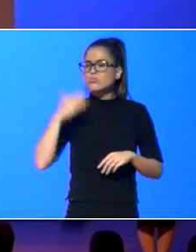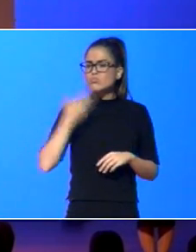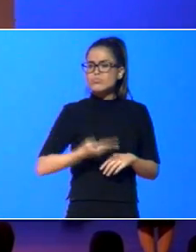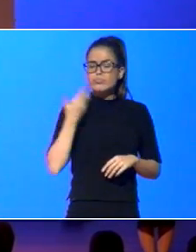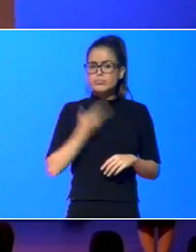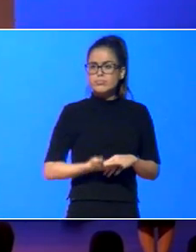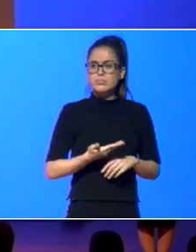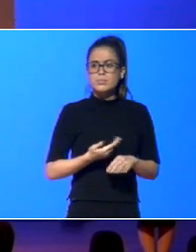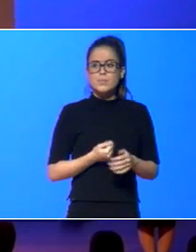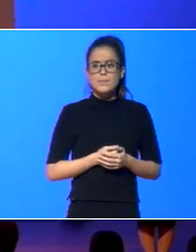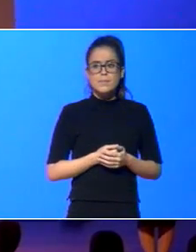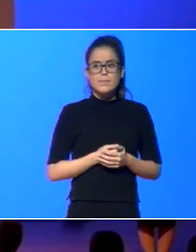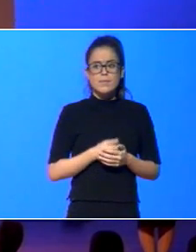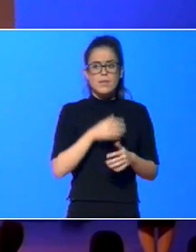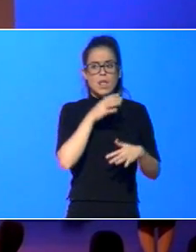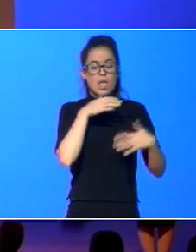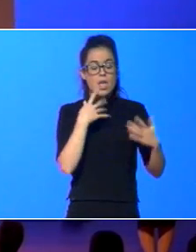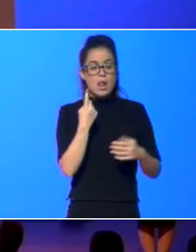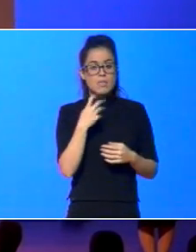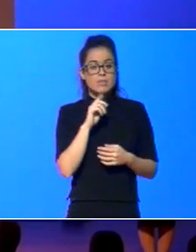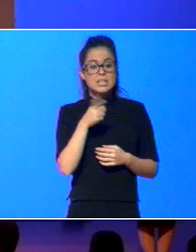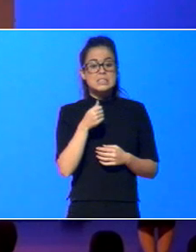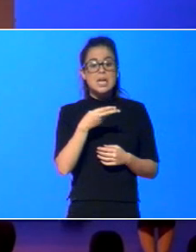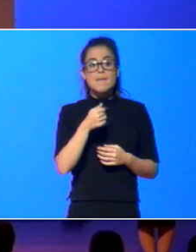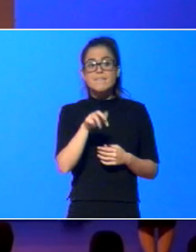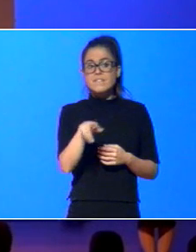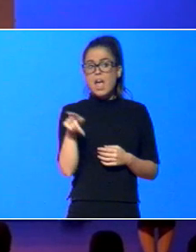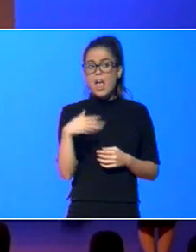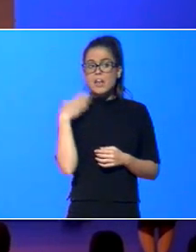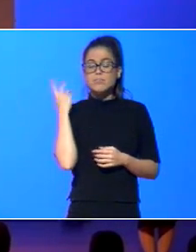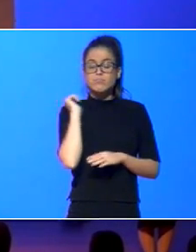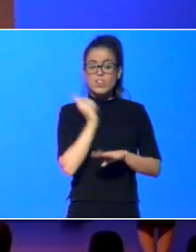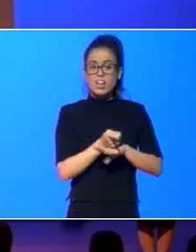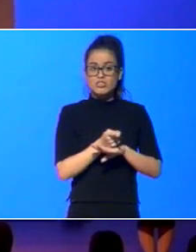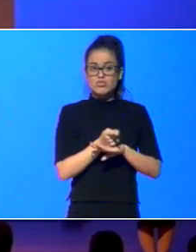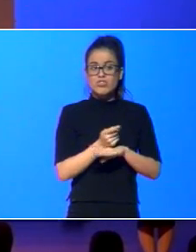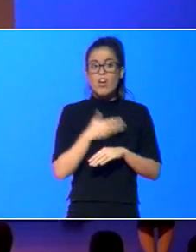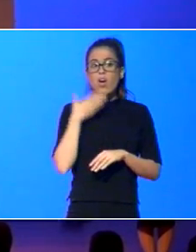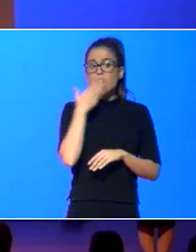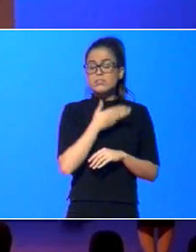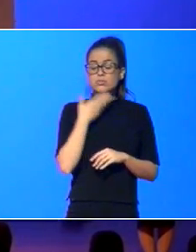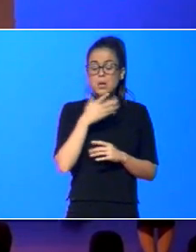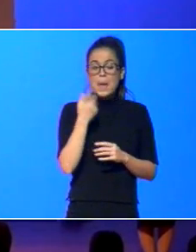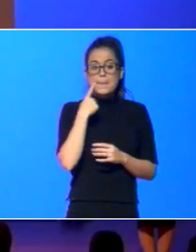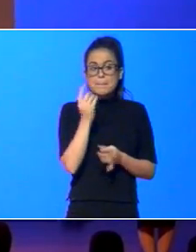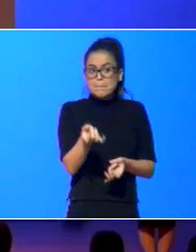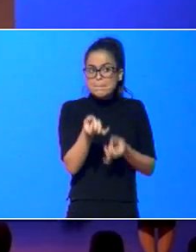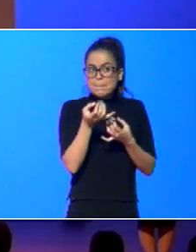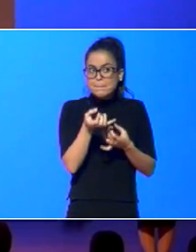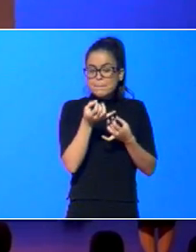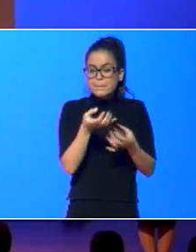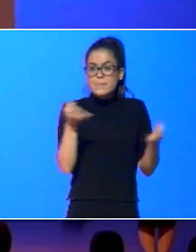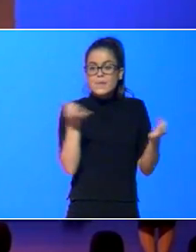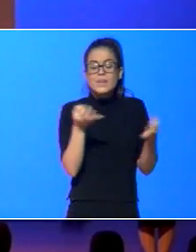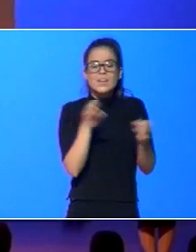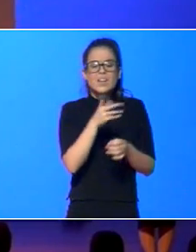claro, tenemos que mirarle a Xavier, que es el director de una escuela, y a ver qué nos cuenta de cómo estamos haciendo todo